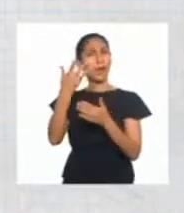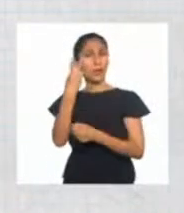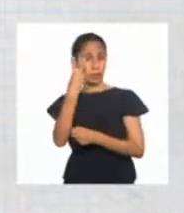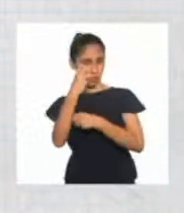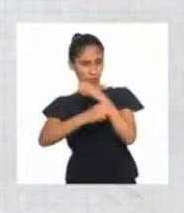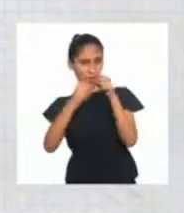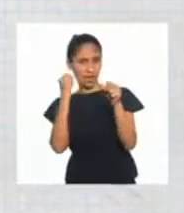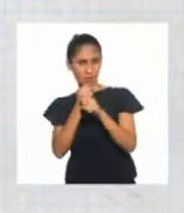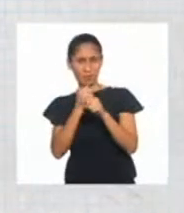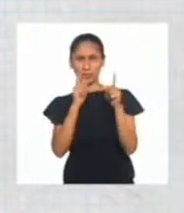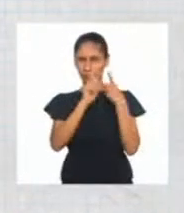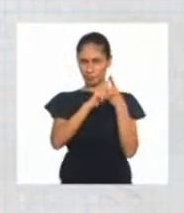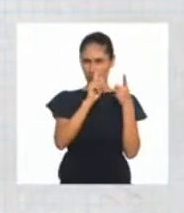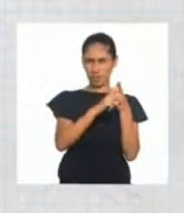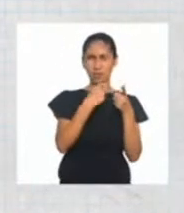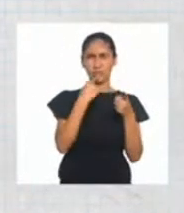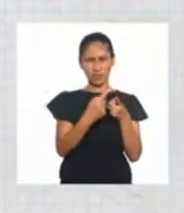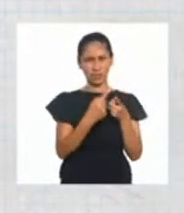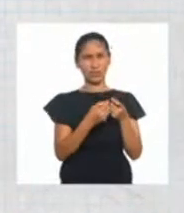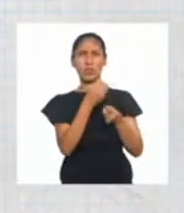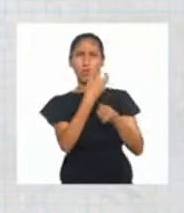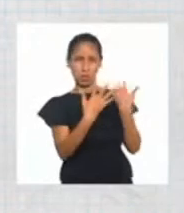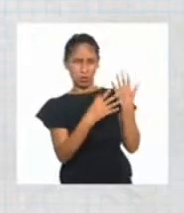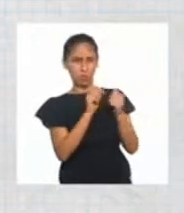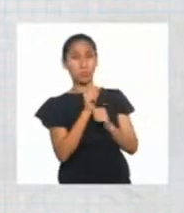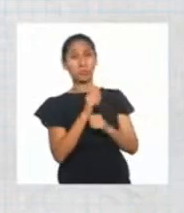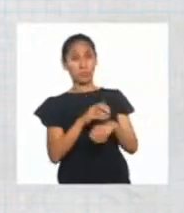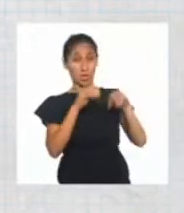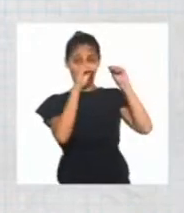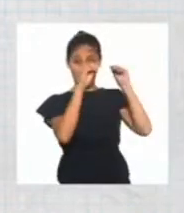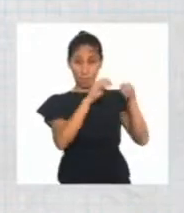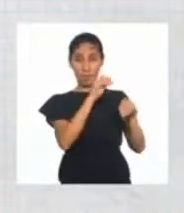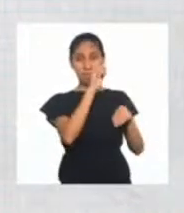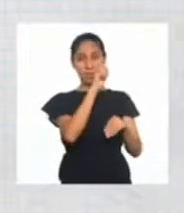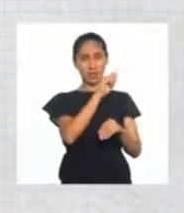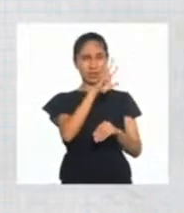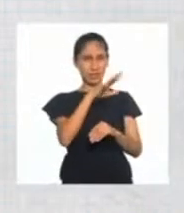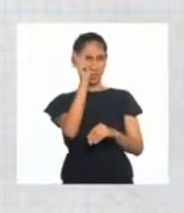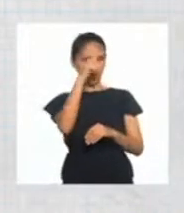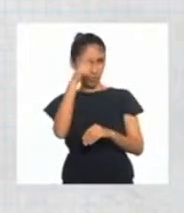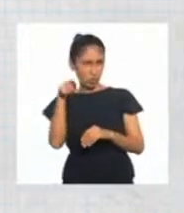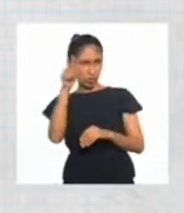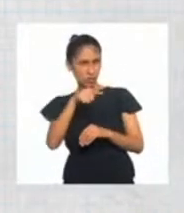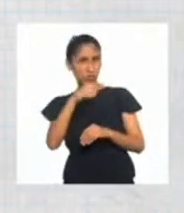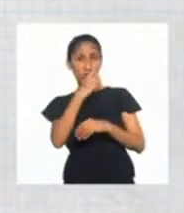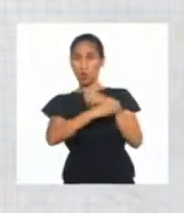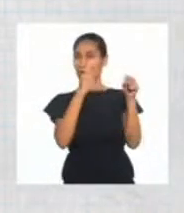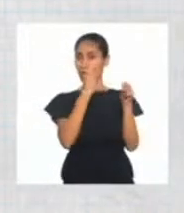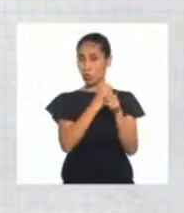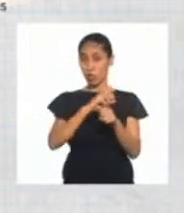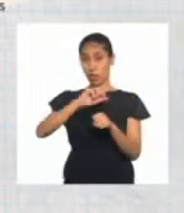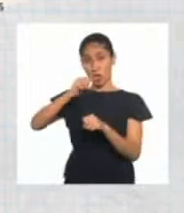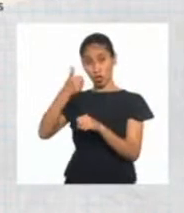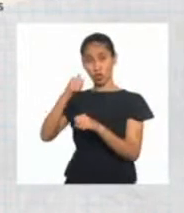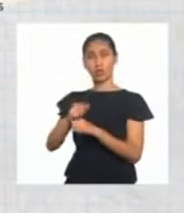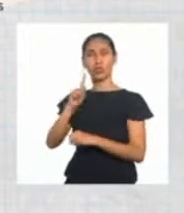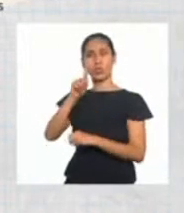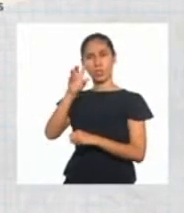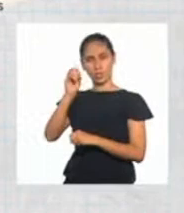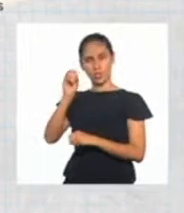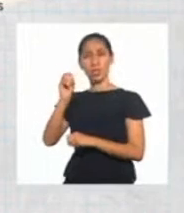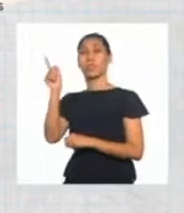Un préstamo propone el rédito del 15% anual. El otro propone el rédito